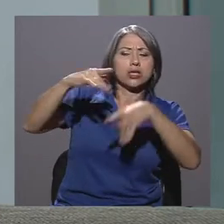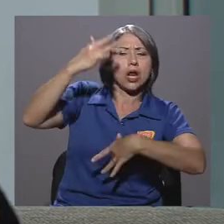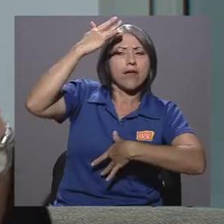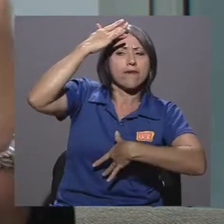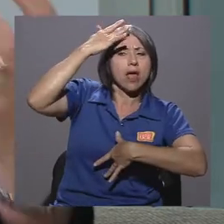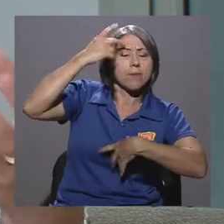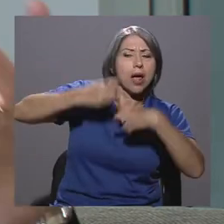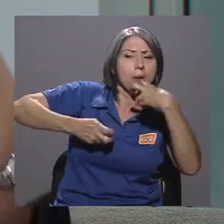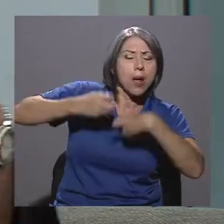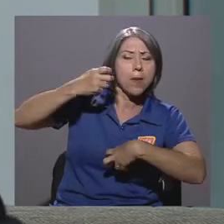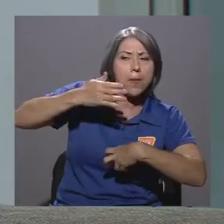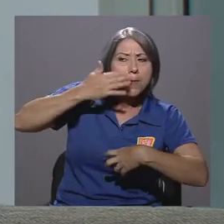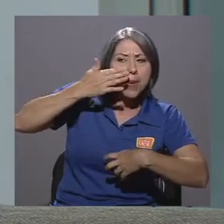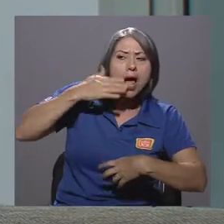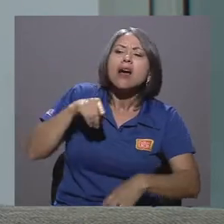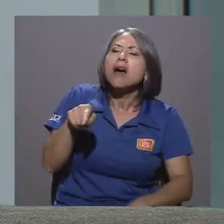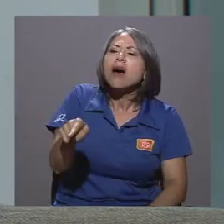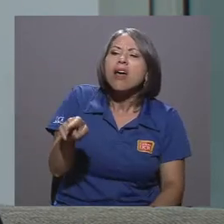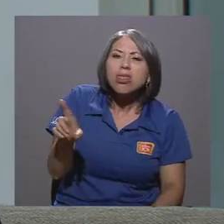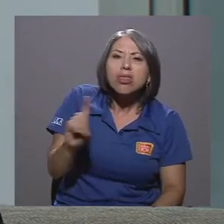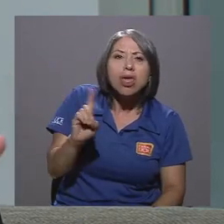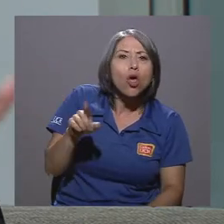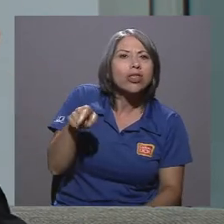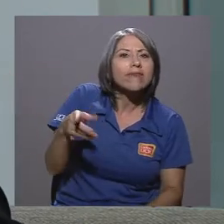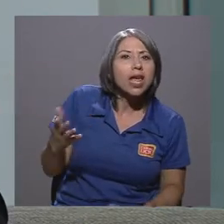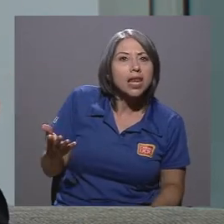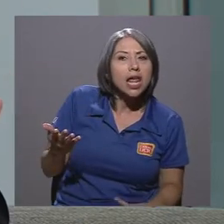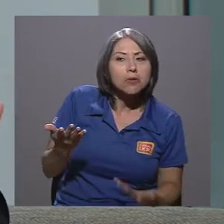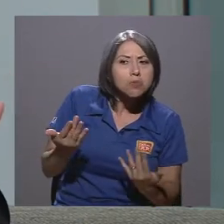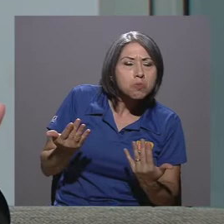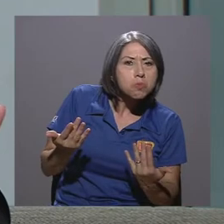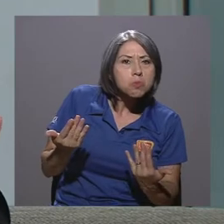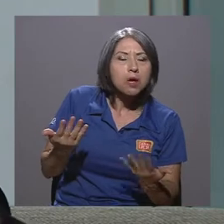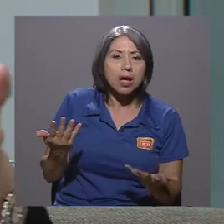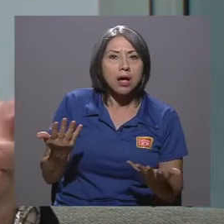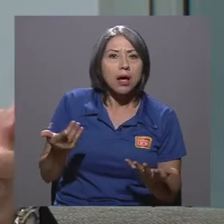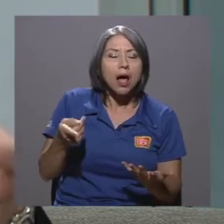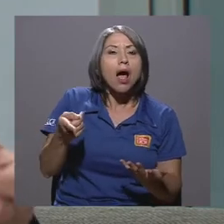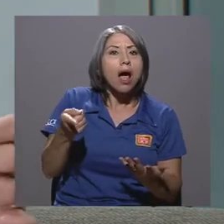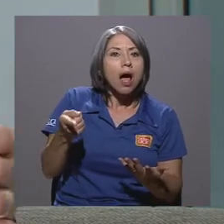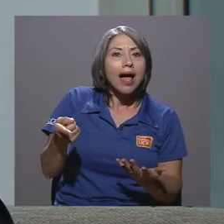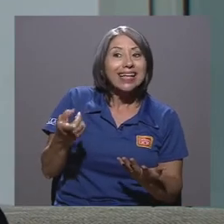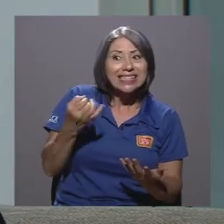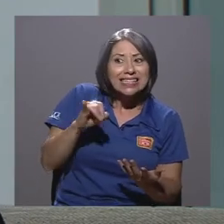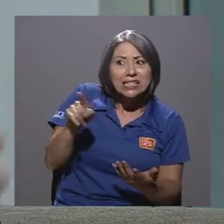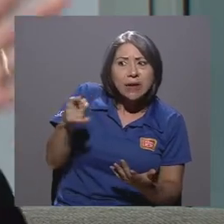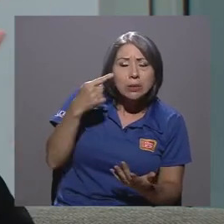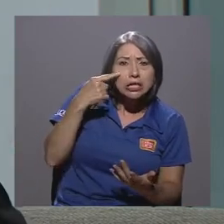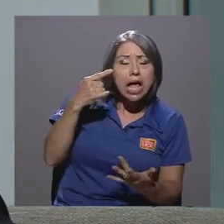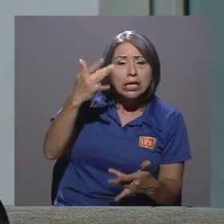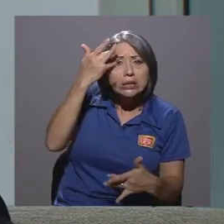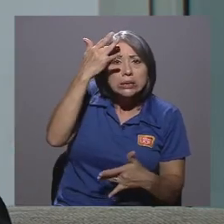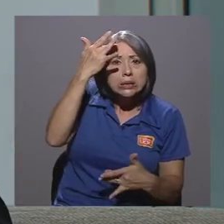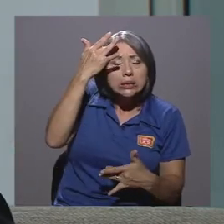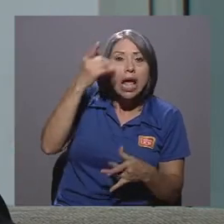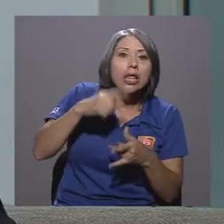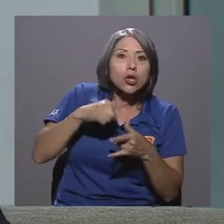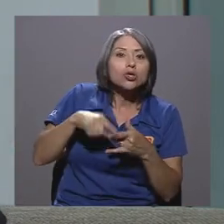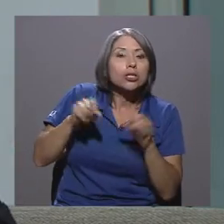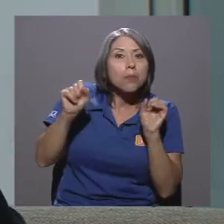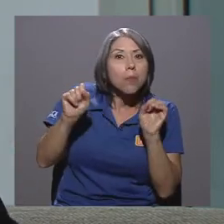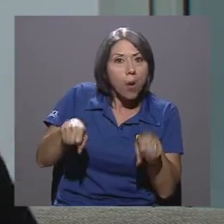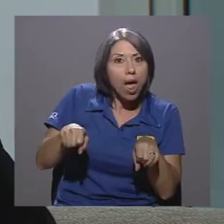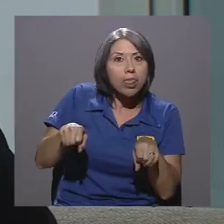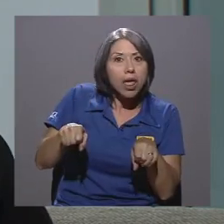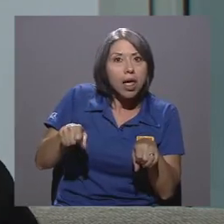puede preguntar de dónde viene, ¿verdad? Y si está muy sintomático, puede colocarlo, si en